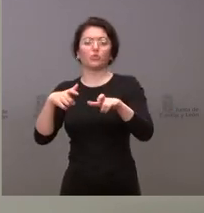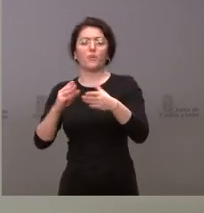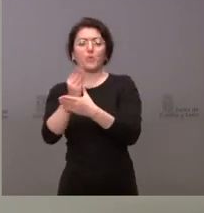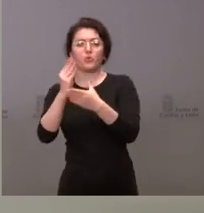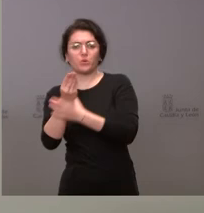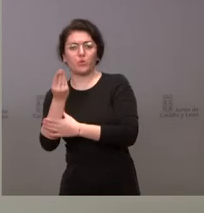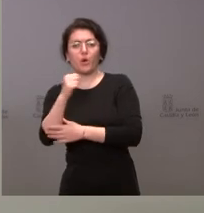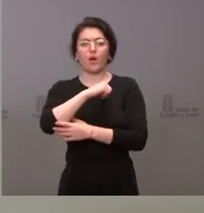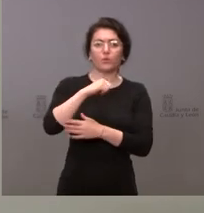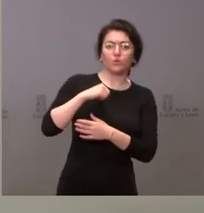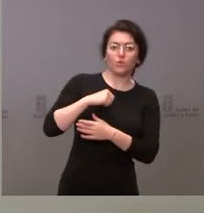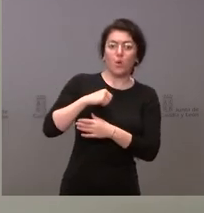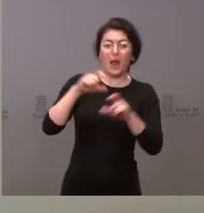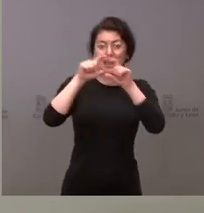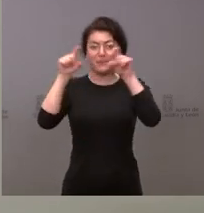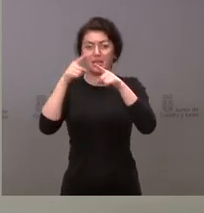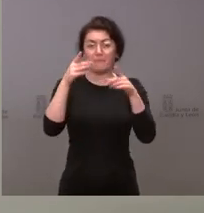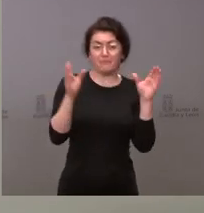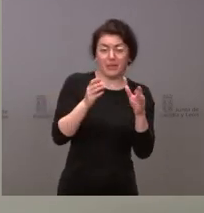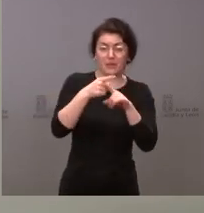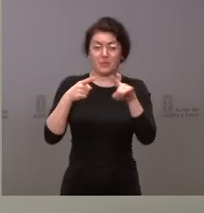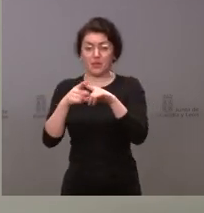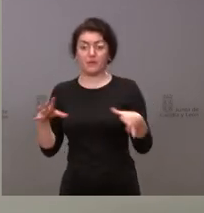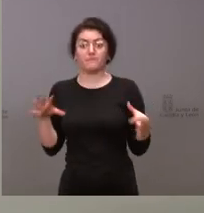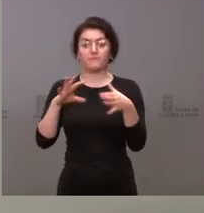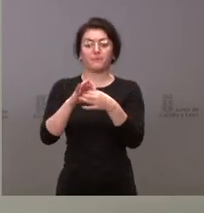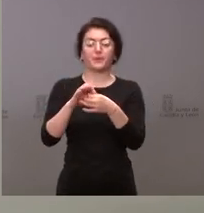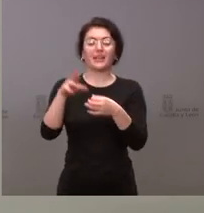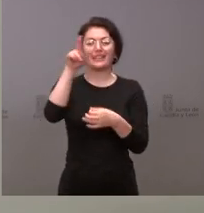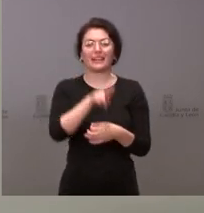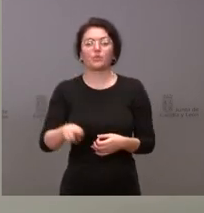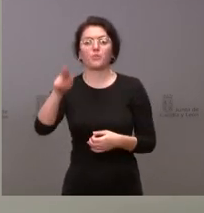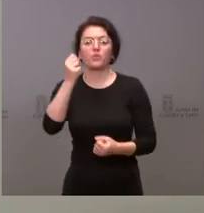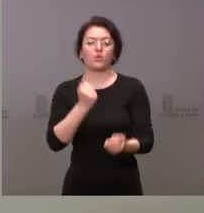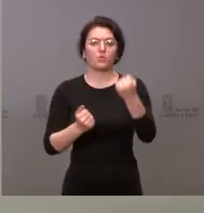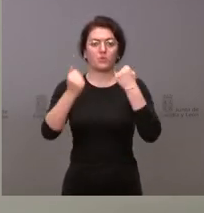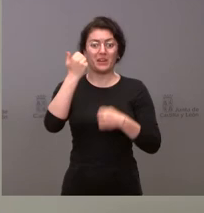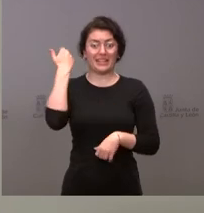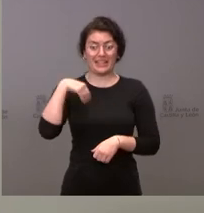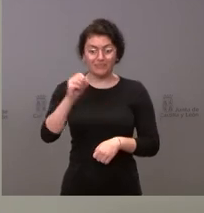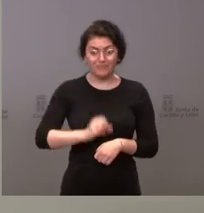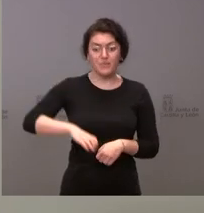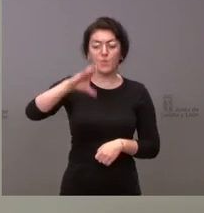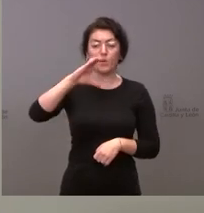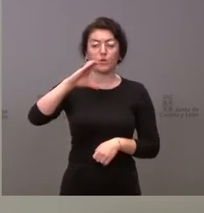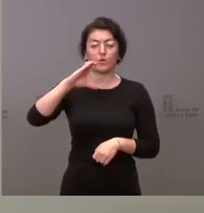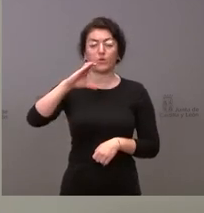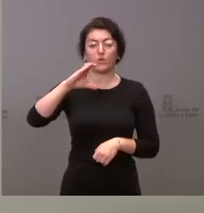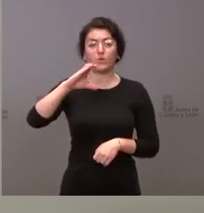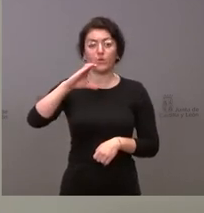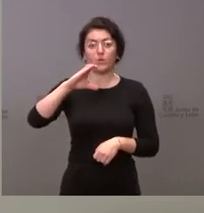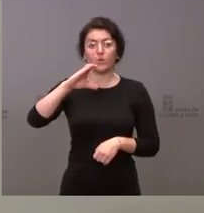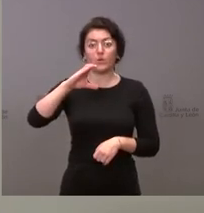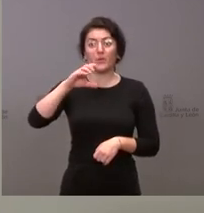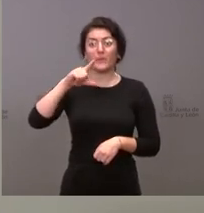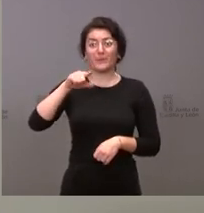pymes vinculados a la recuperación económica y que ya suman en castilla un importe muy superior al que nos dio el gobierno